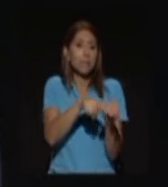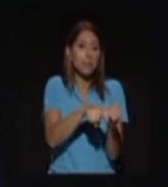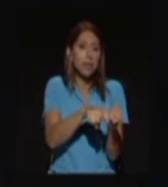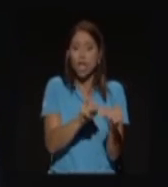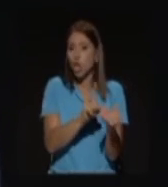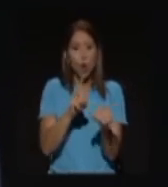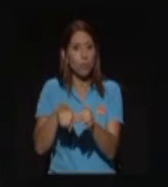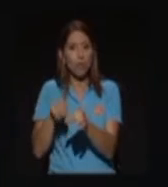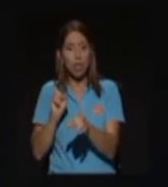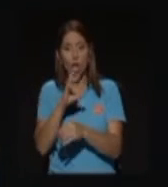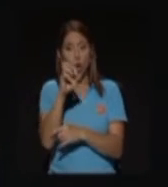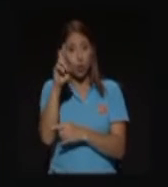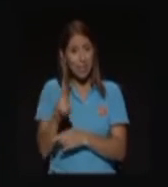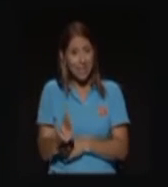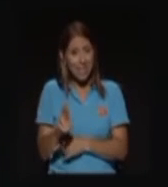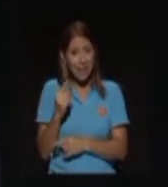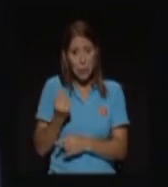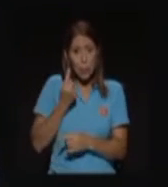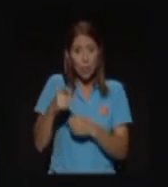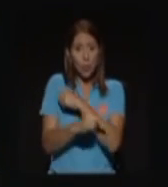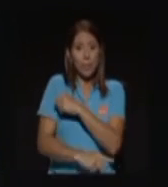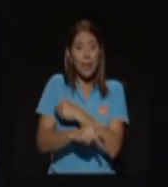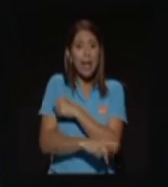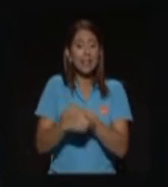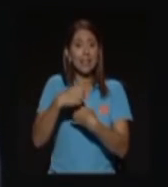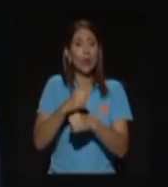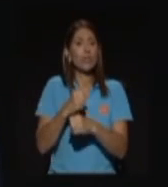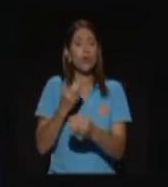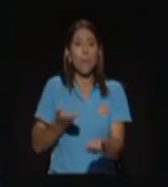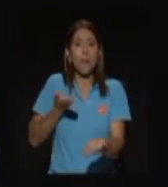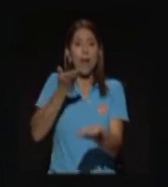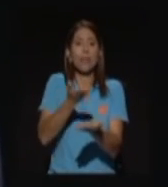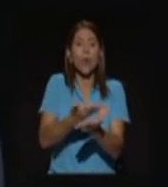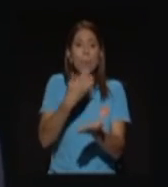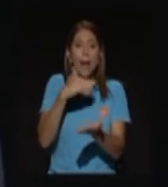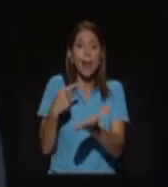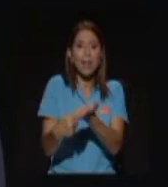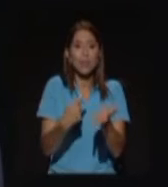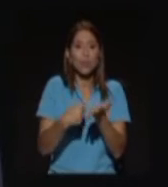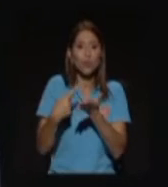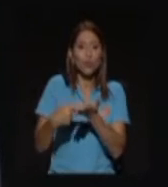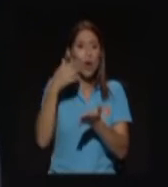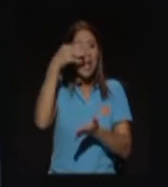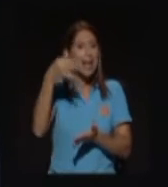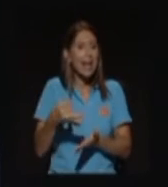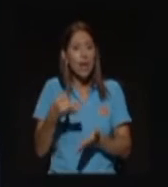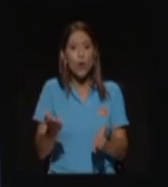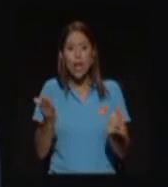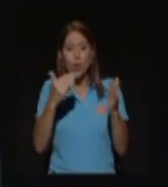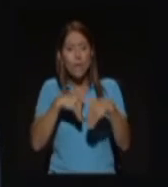planteó, y fue el único país que lo hizo, planteó mal la discusión. Creo que no había mucha opción entre adherirse o no